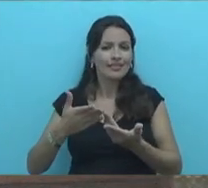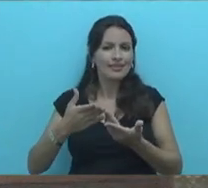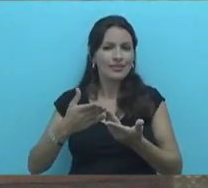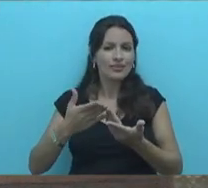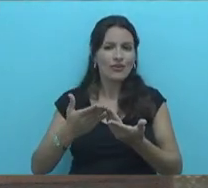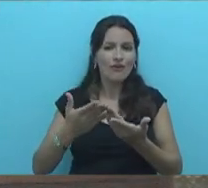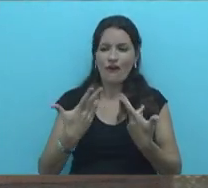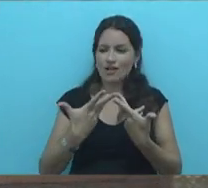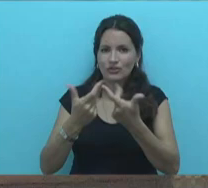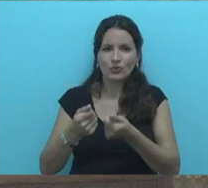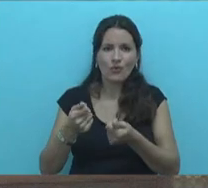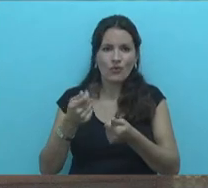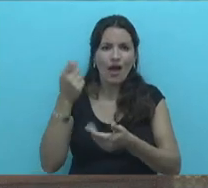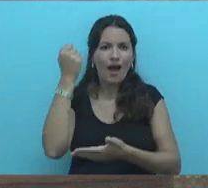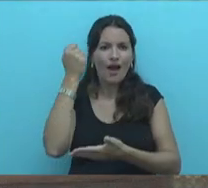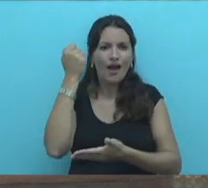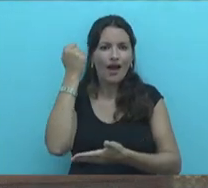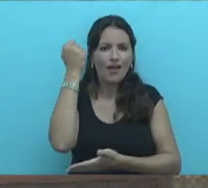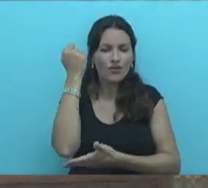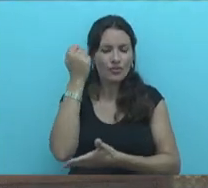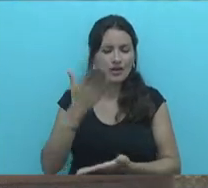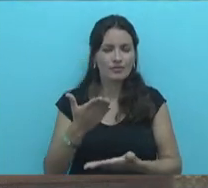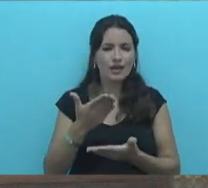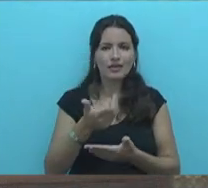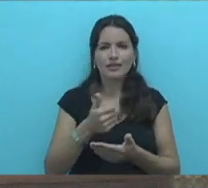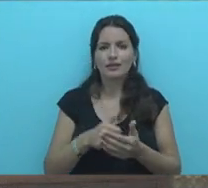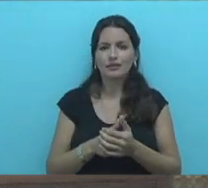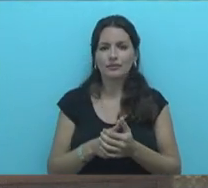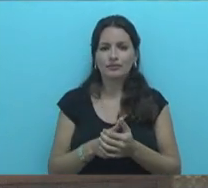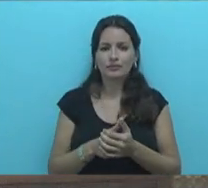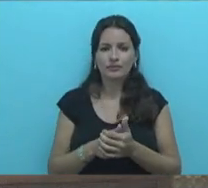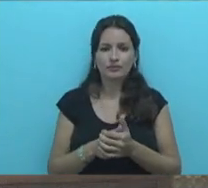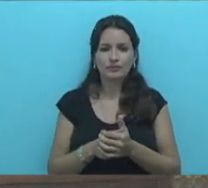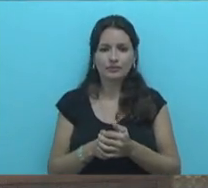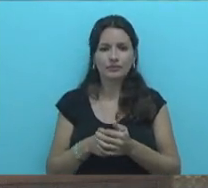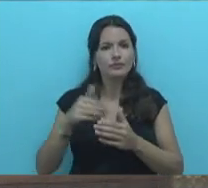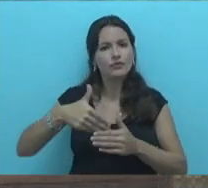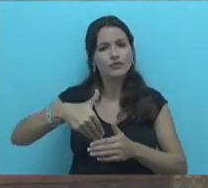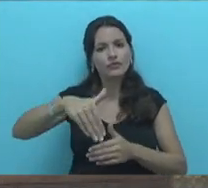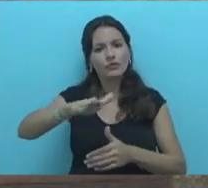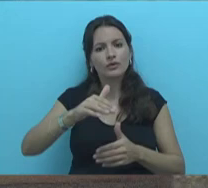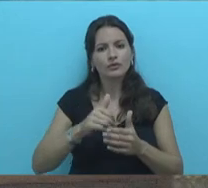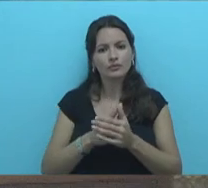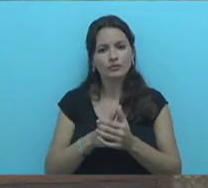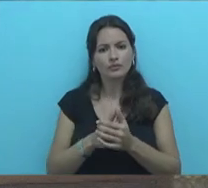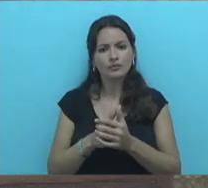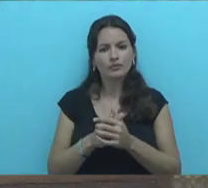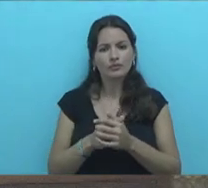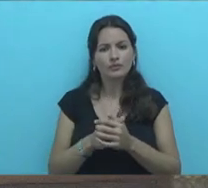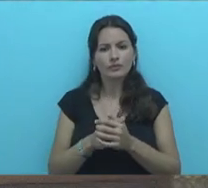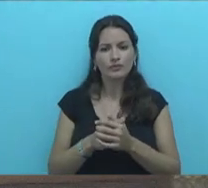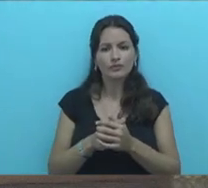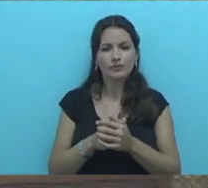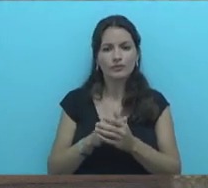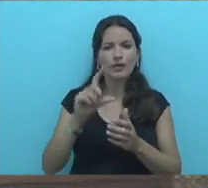le dan ese crédito de 600 millones de dólares que después un tal Domingo Felipe Cavallo, el 5 de julio